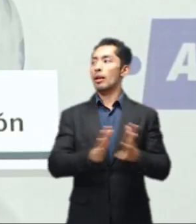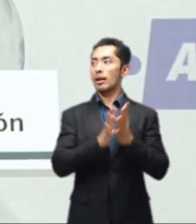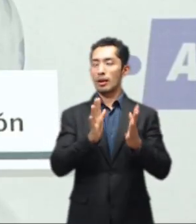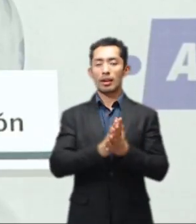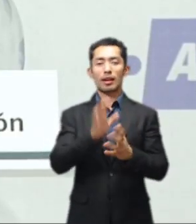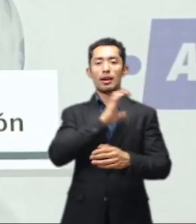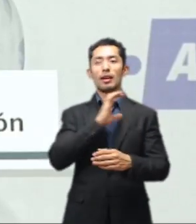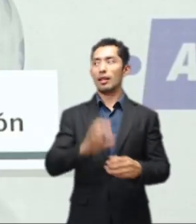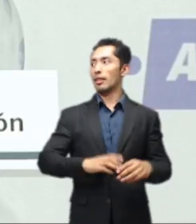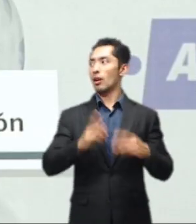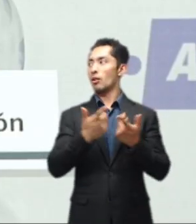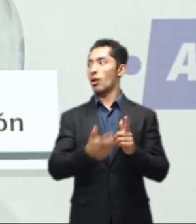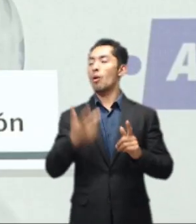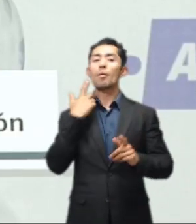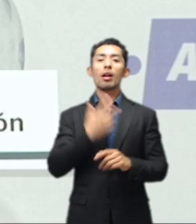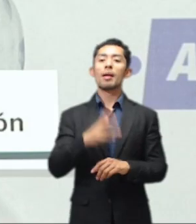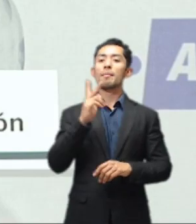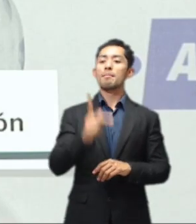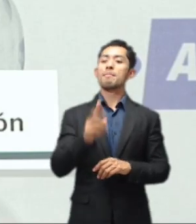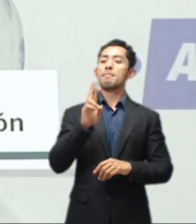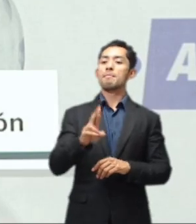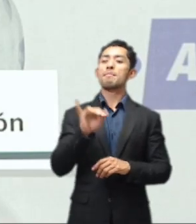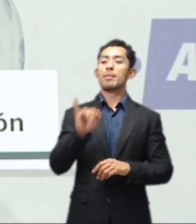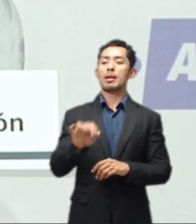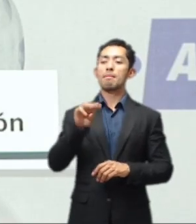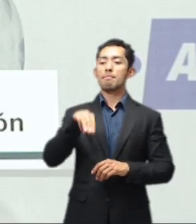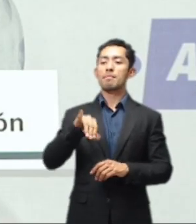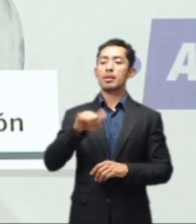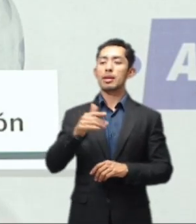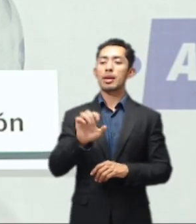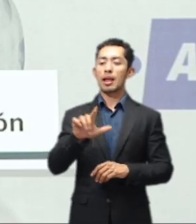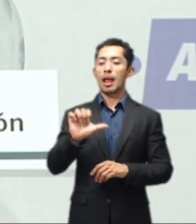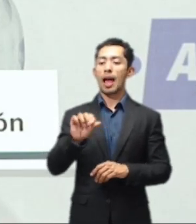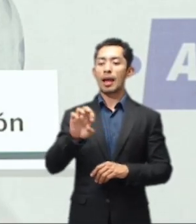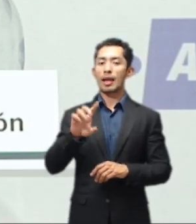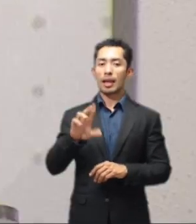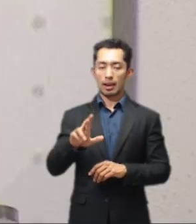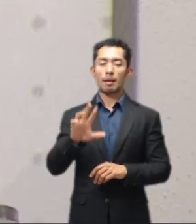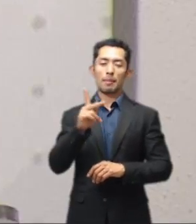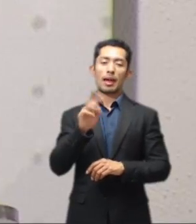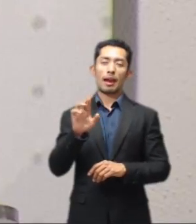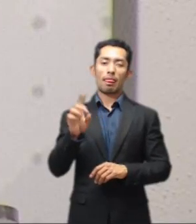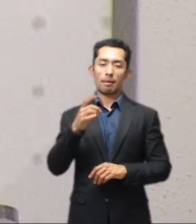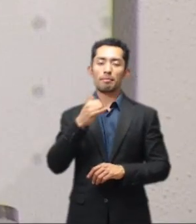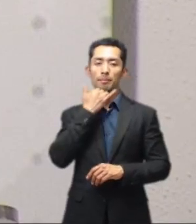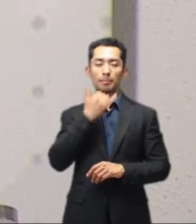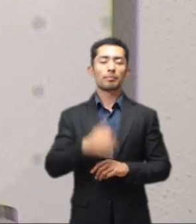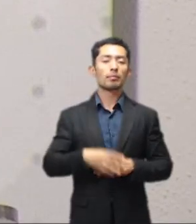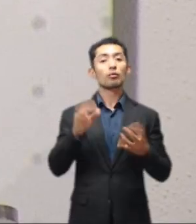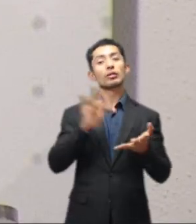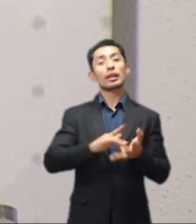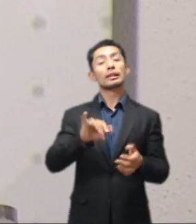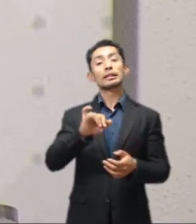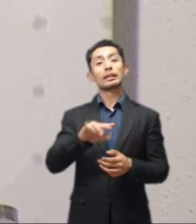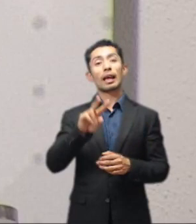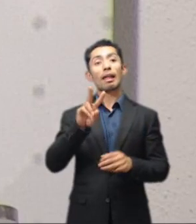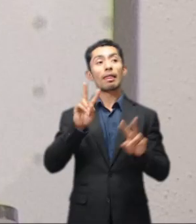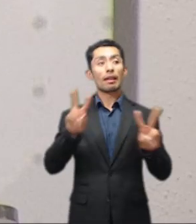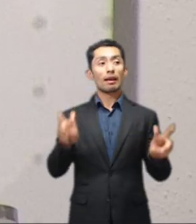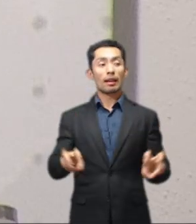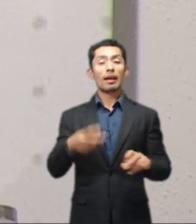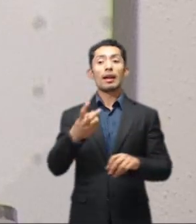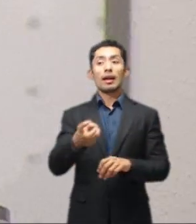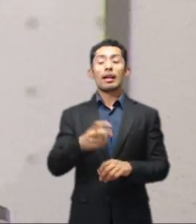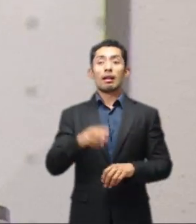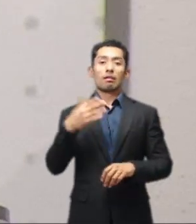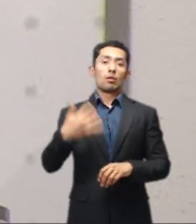al candidato del partido de la Revolución democrática Miguel Ángel Montiel iar adelante candidato Muchas gracias Sí este tema es